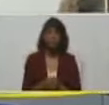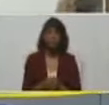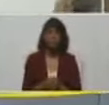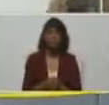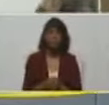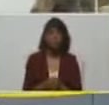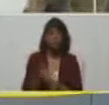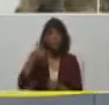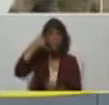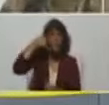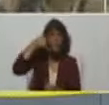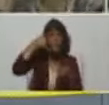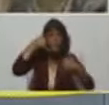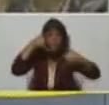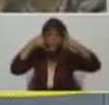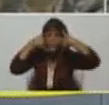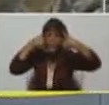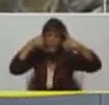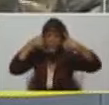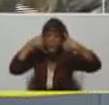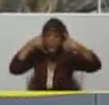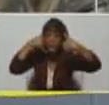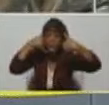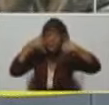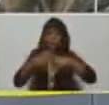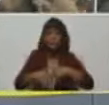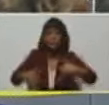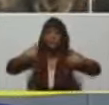¿Aló? ¿Aló?